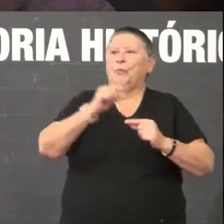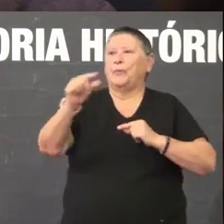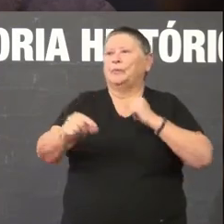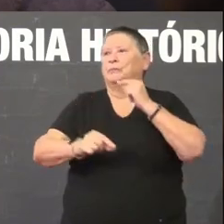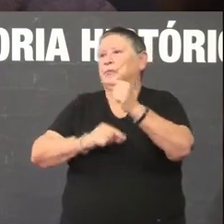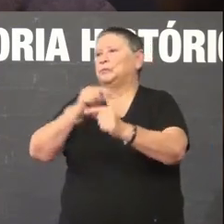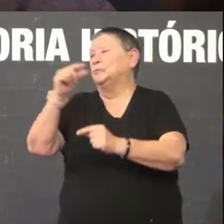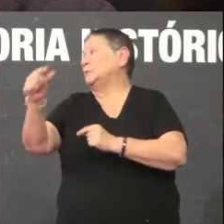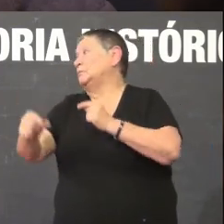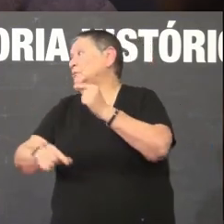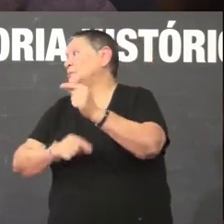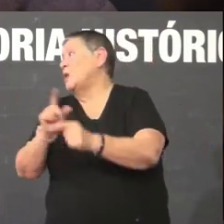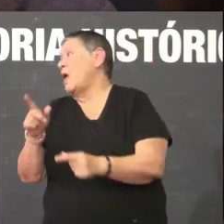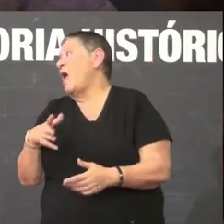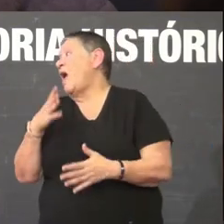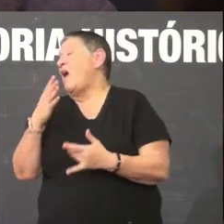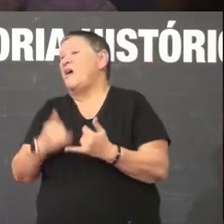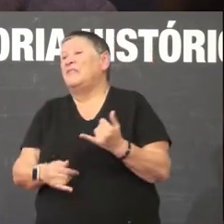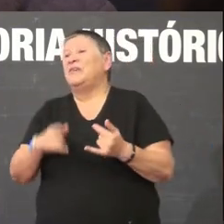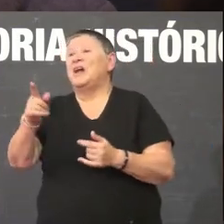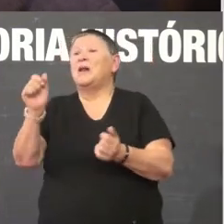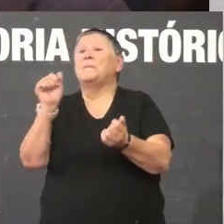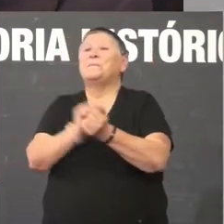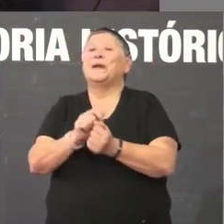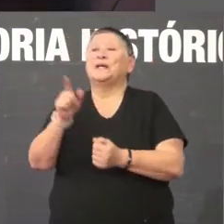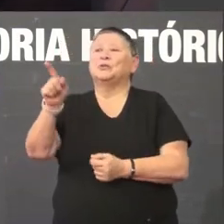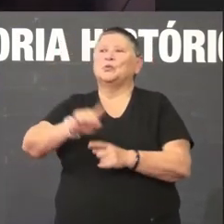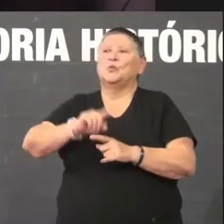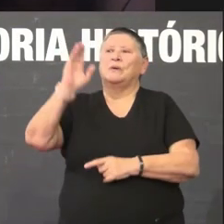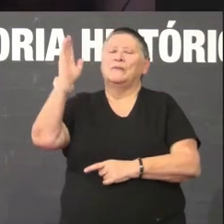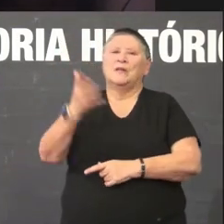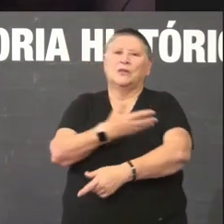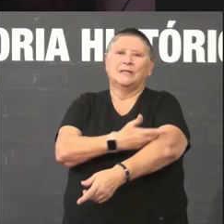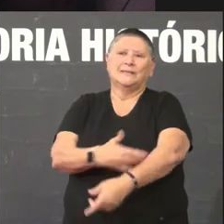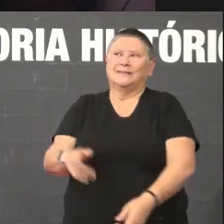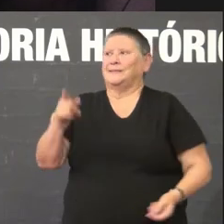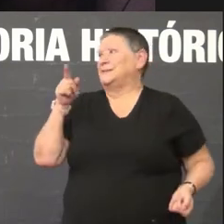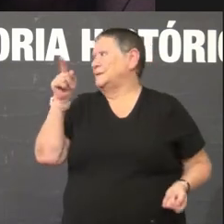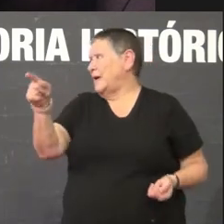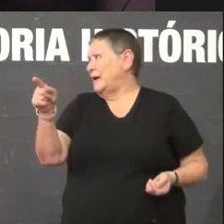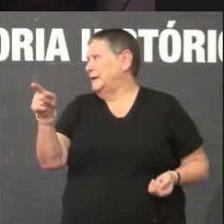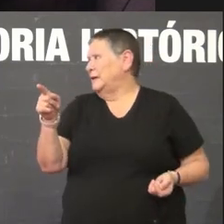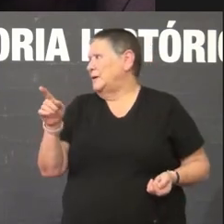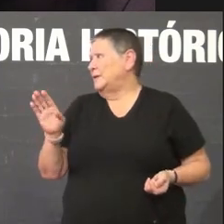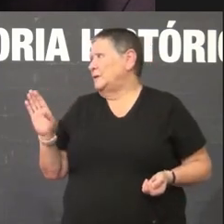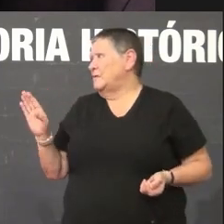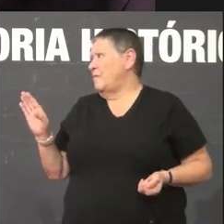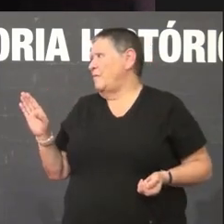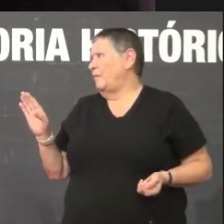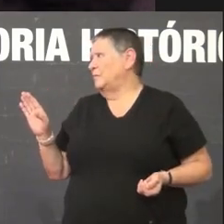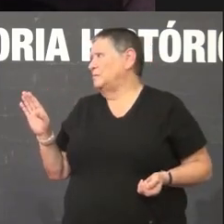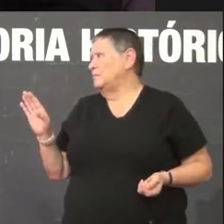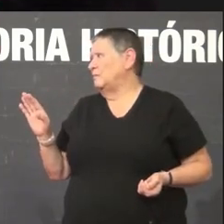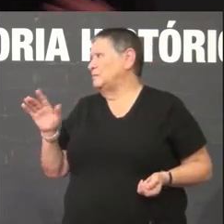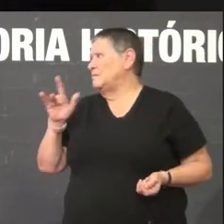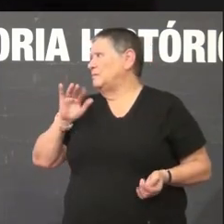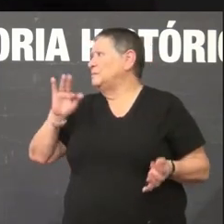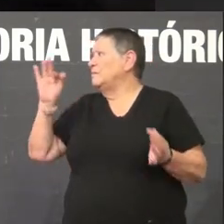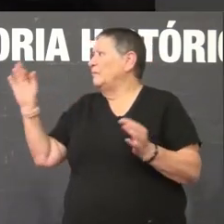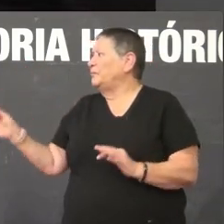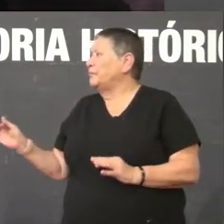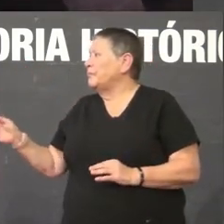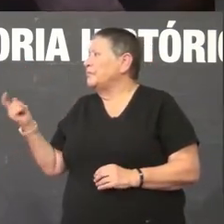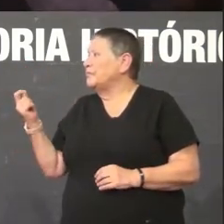despois outros presos, e, ao final, sacaron os presos que tiñan delitos de sangue. Porque foi unha loita tremenda. Pilar, que non interveu agora neste último debate,